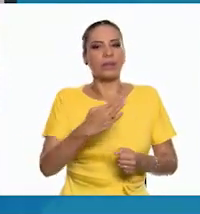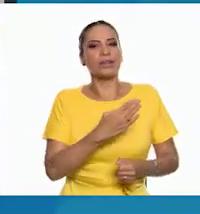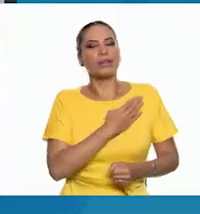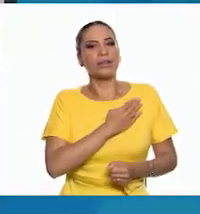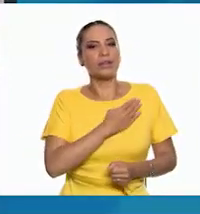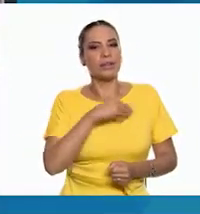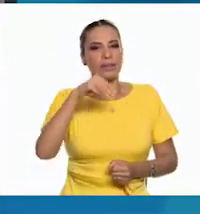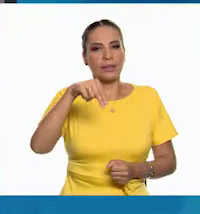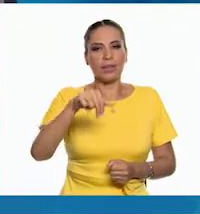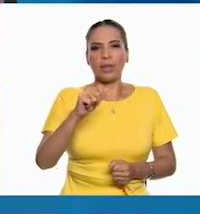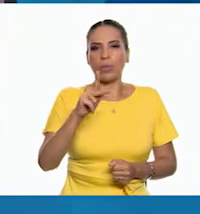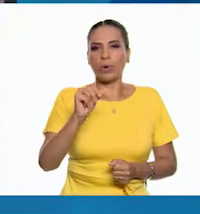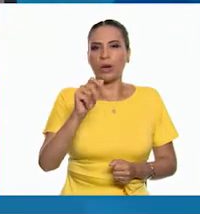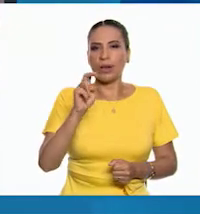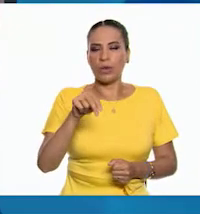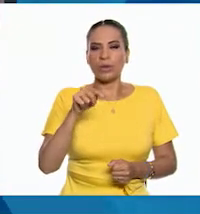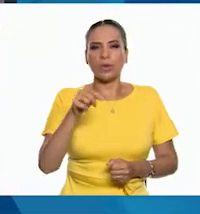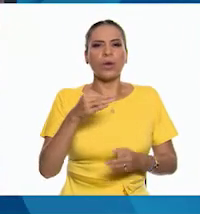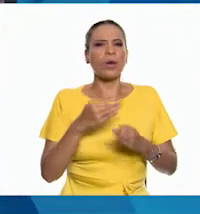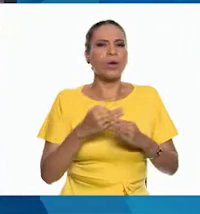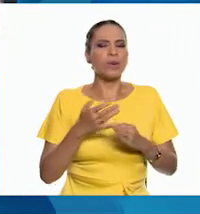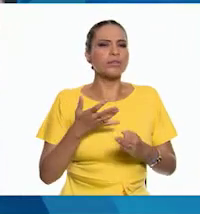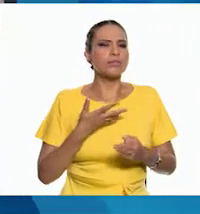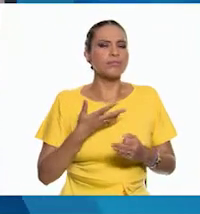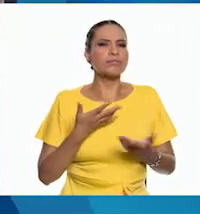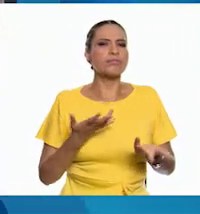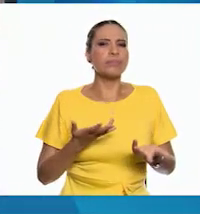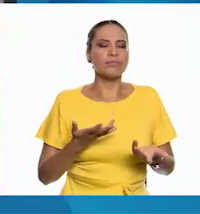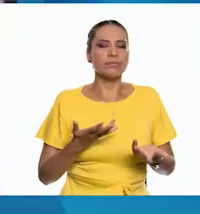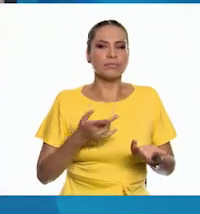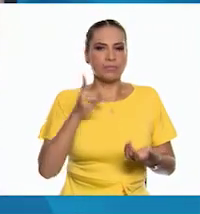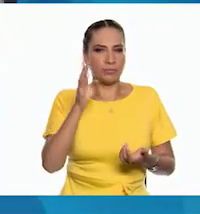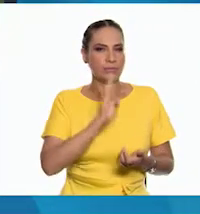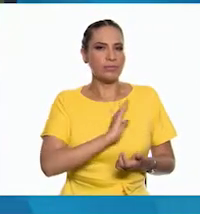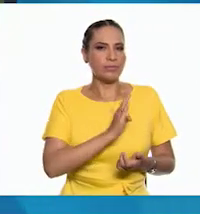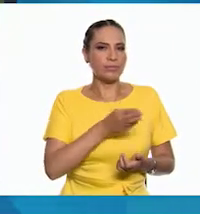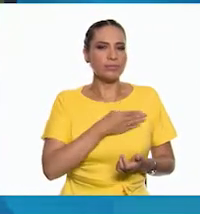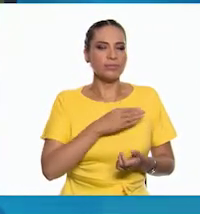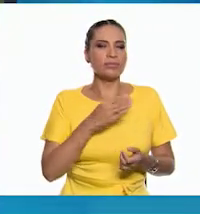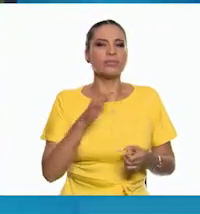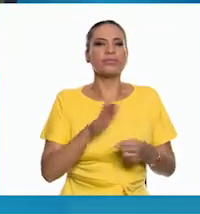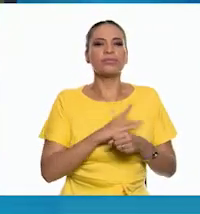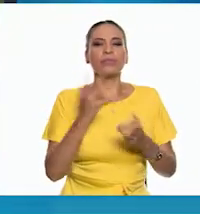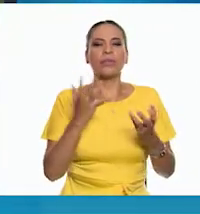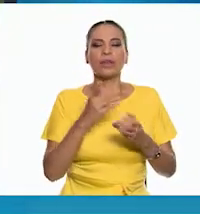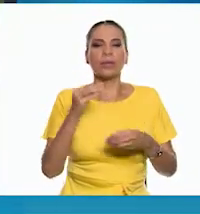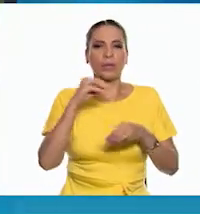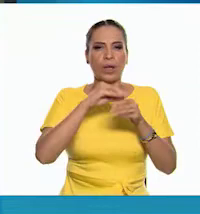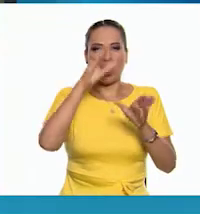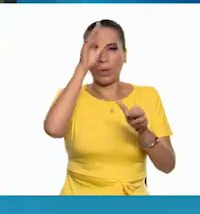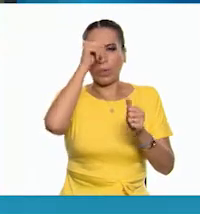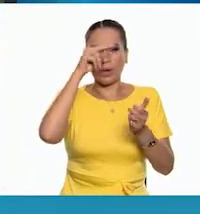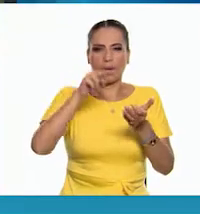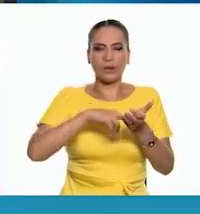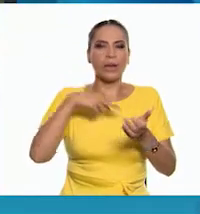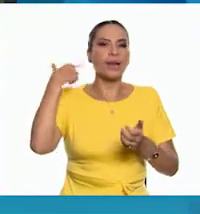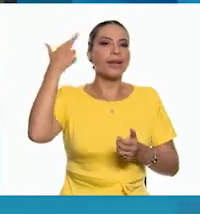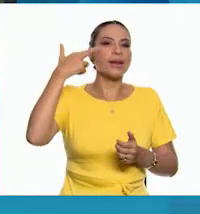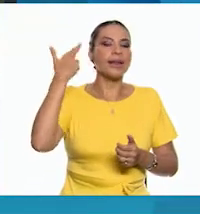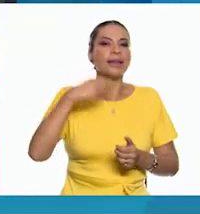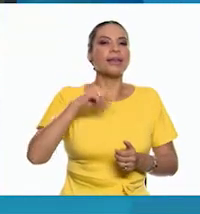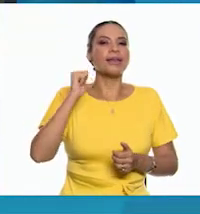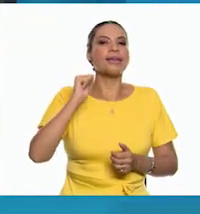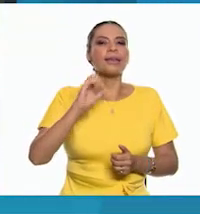Napoleón Bonaparte, se encuentran en España porque habían hecho un convenio con el rey